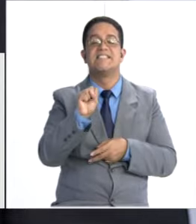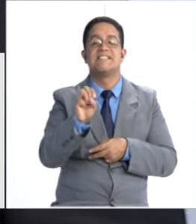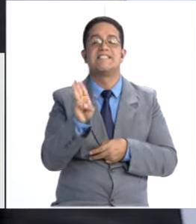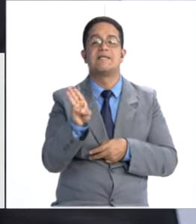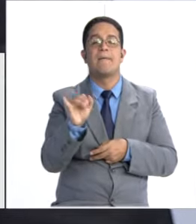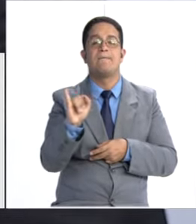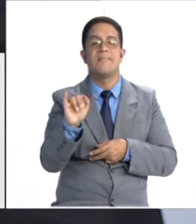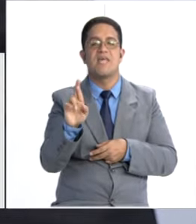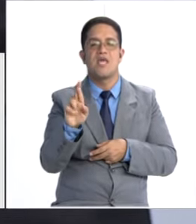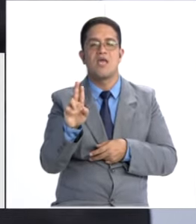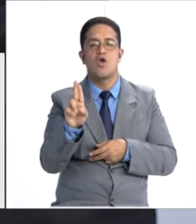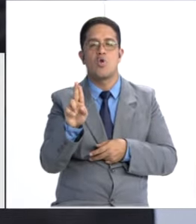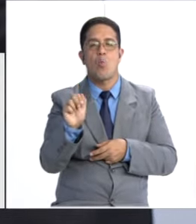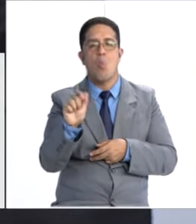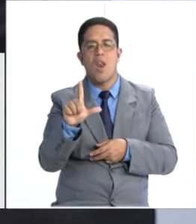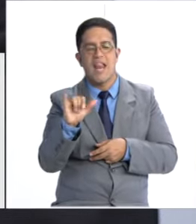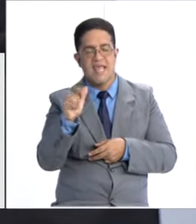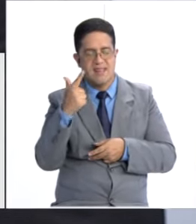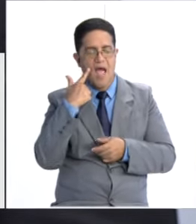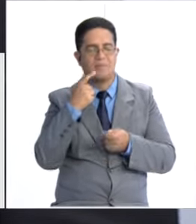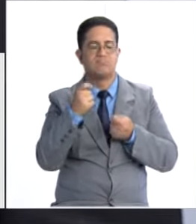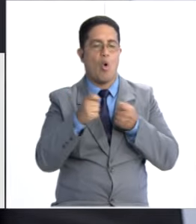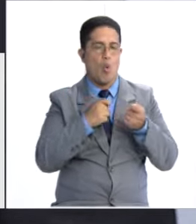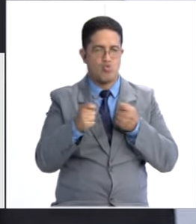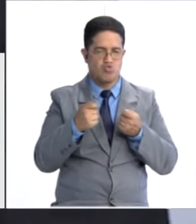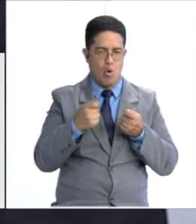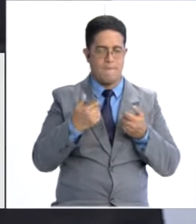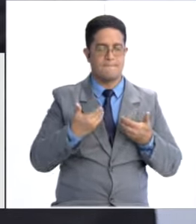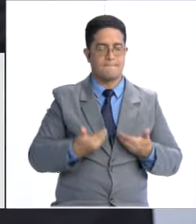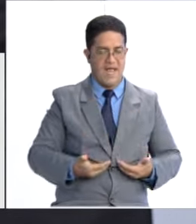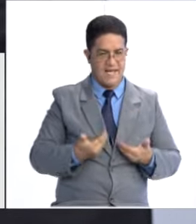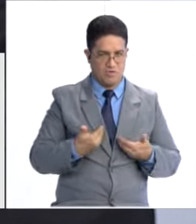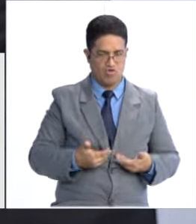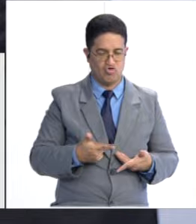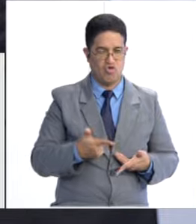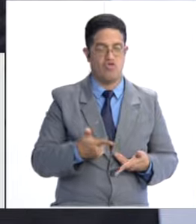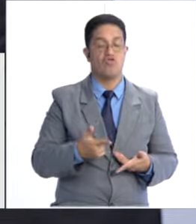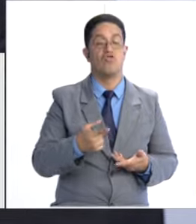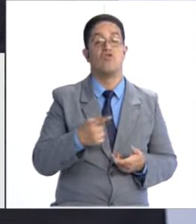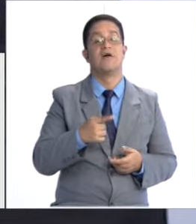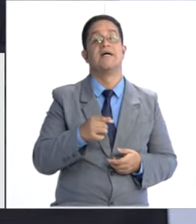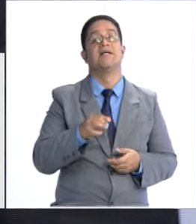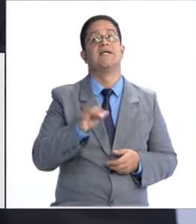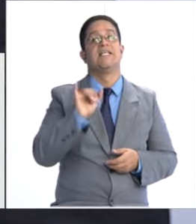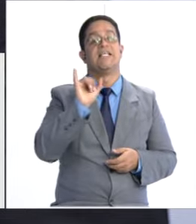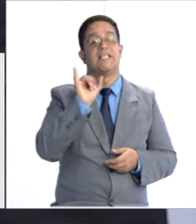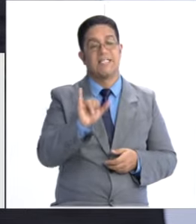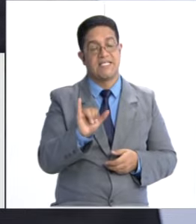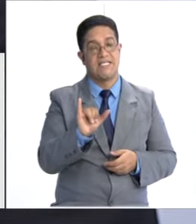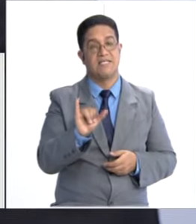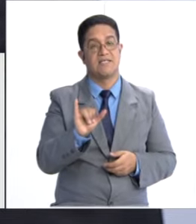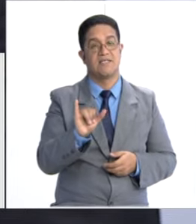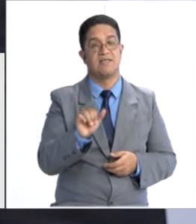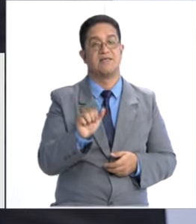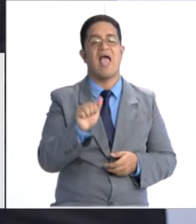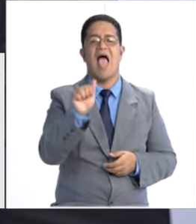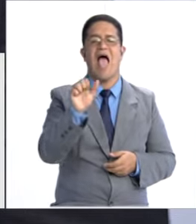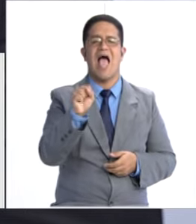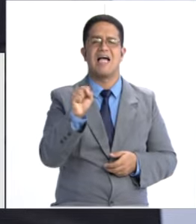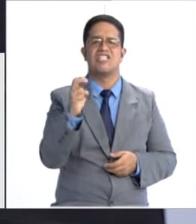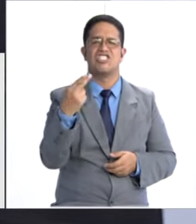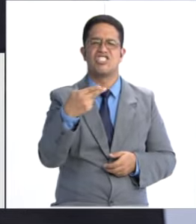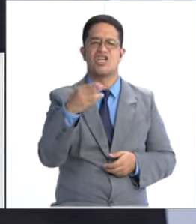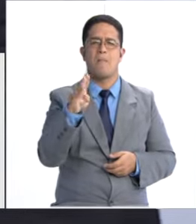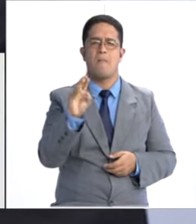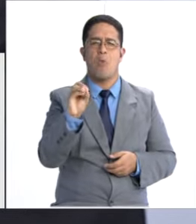de la ansiedad, el control de peso, regular la glucosa en sangre y la ashwagandha para reducir los niveles